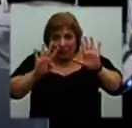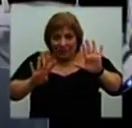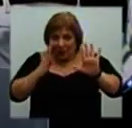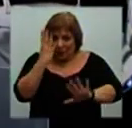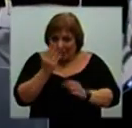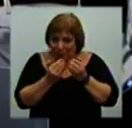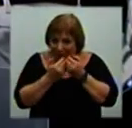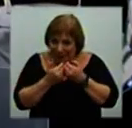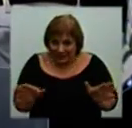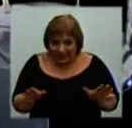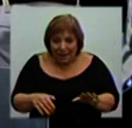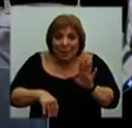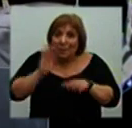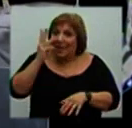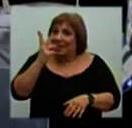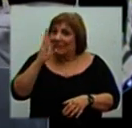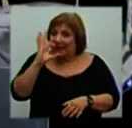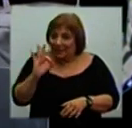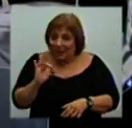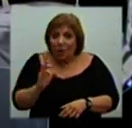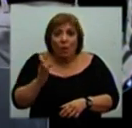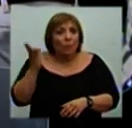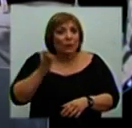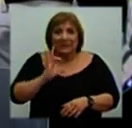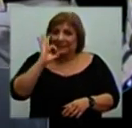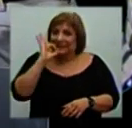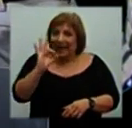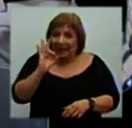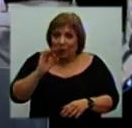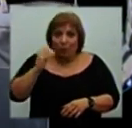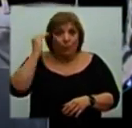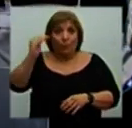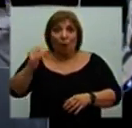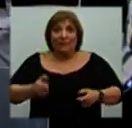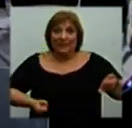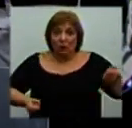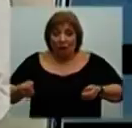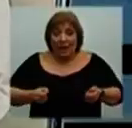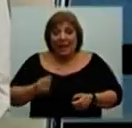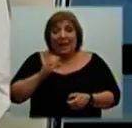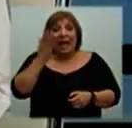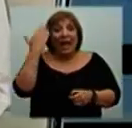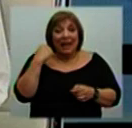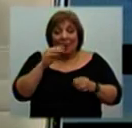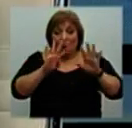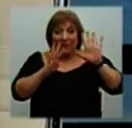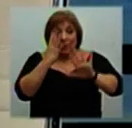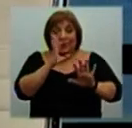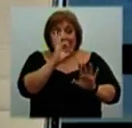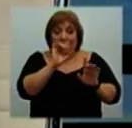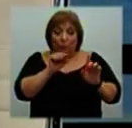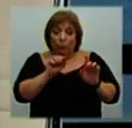1994 más de 20 años de tasa cero para los conductores profesionales y era 08 del año 94